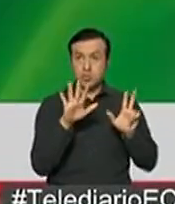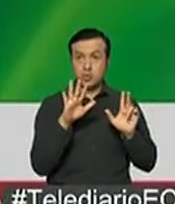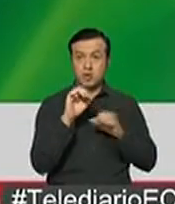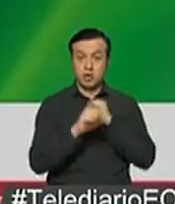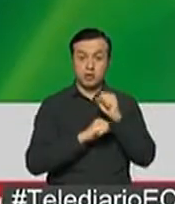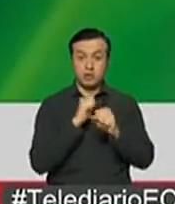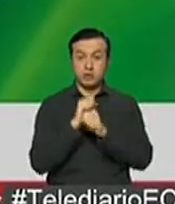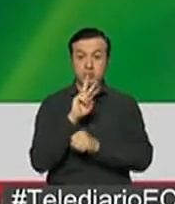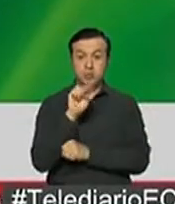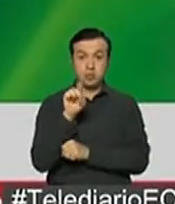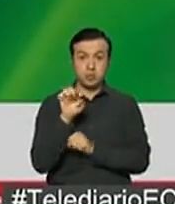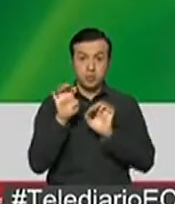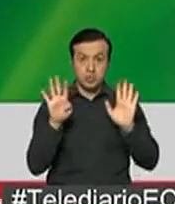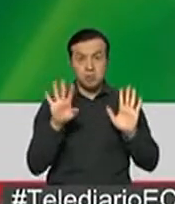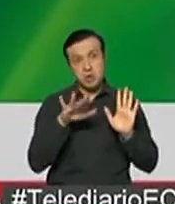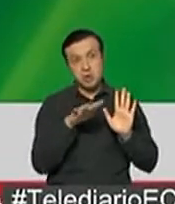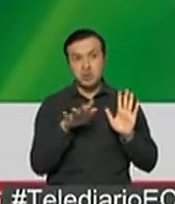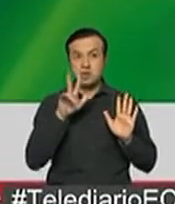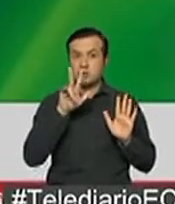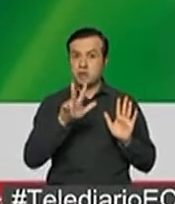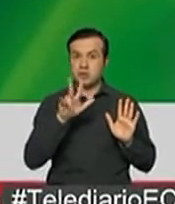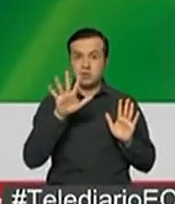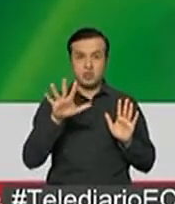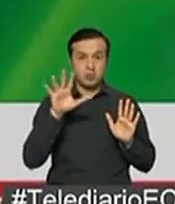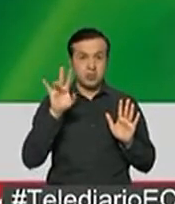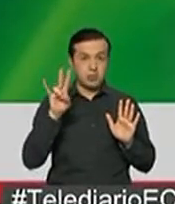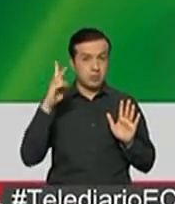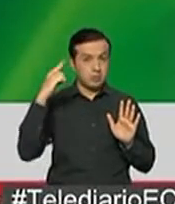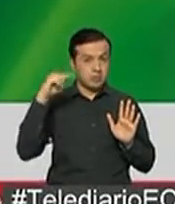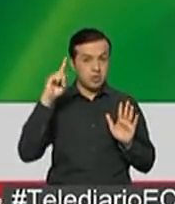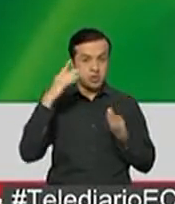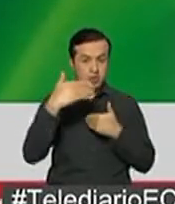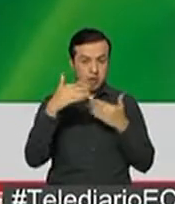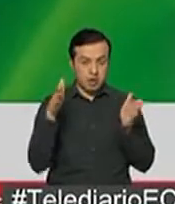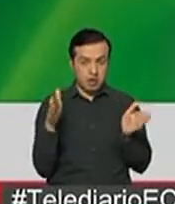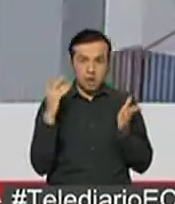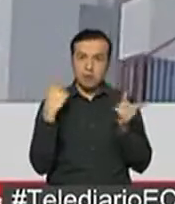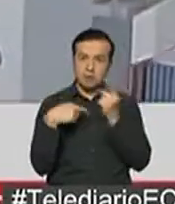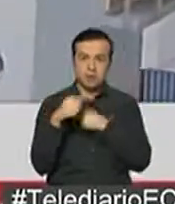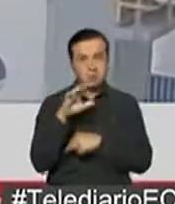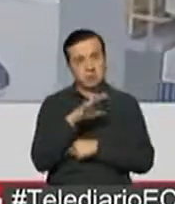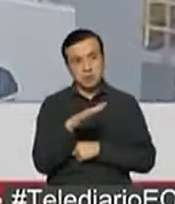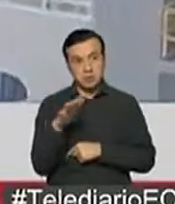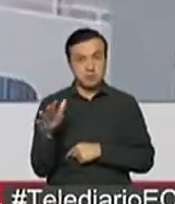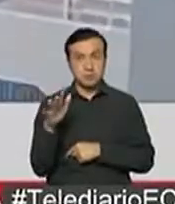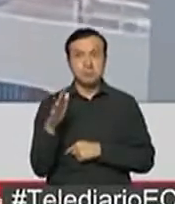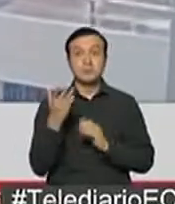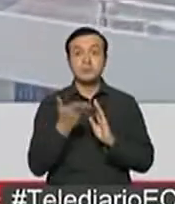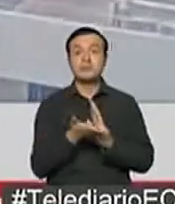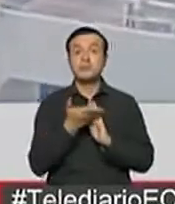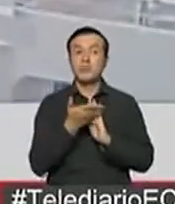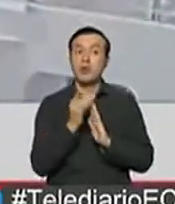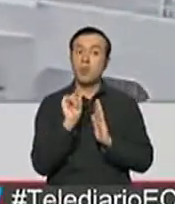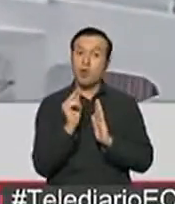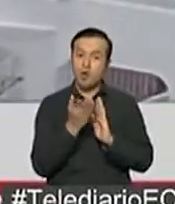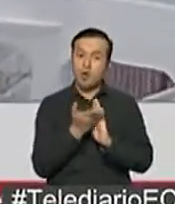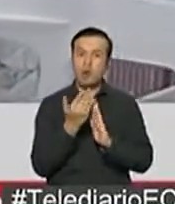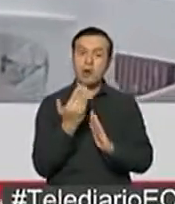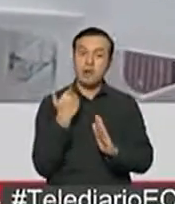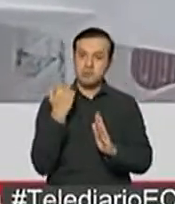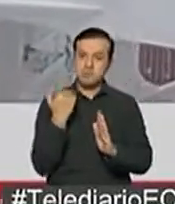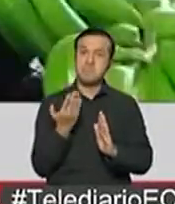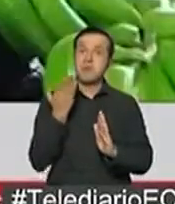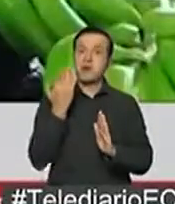2019 hemos cerrado alrededor de 357 millones de cajas en cifras redondas pese al crecimiento es bajo en relación a años